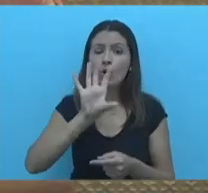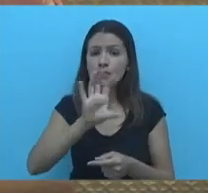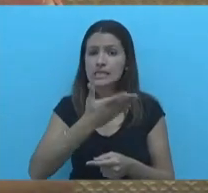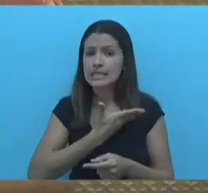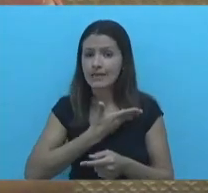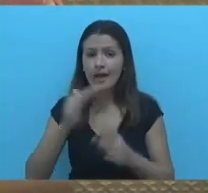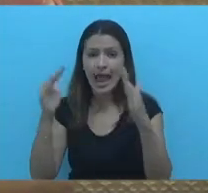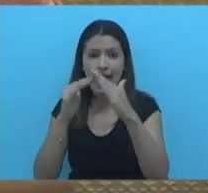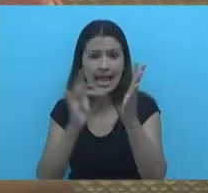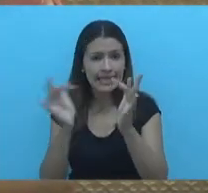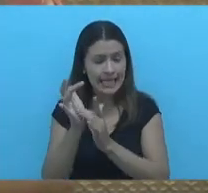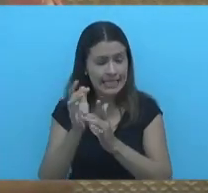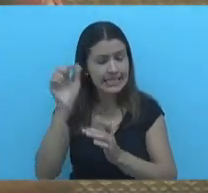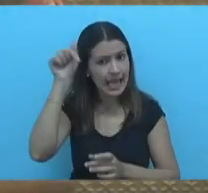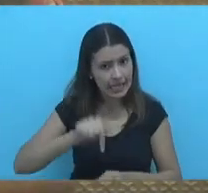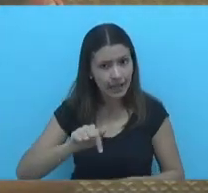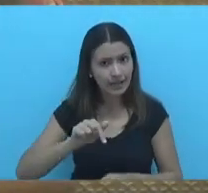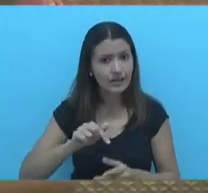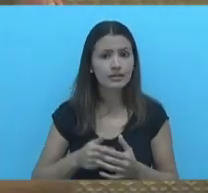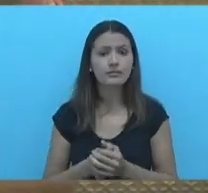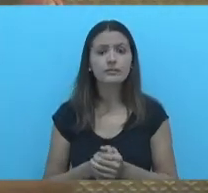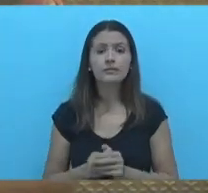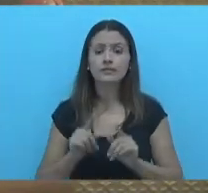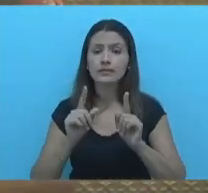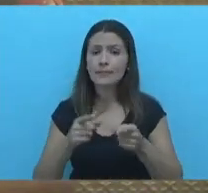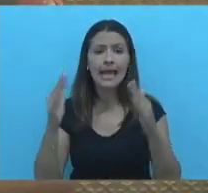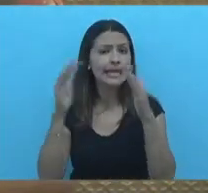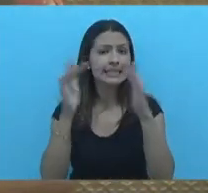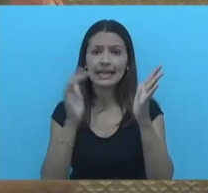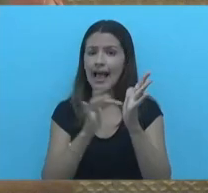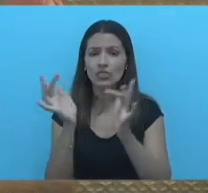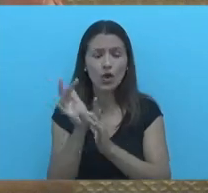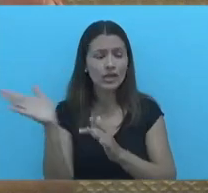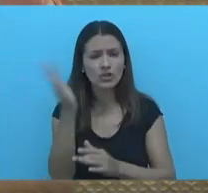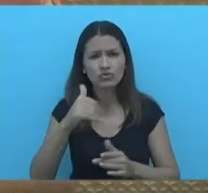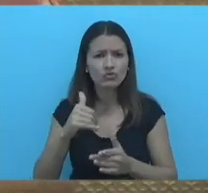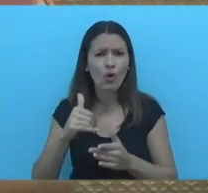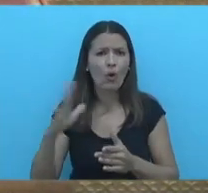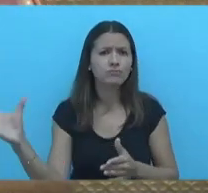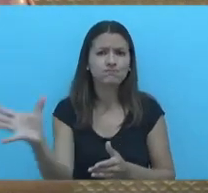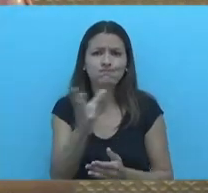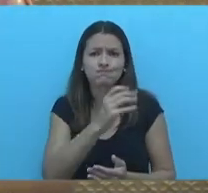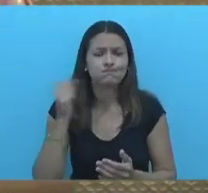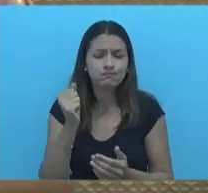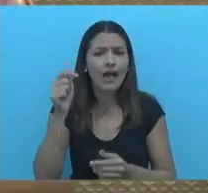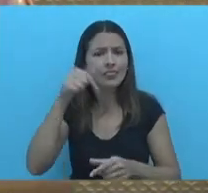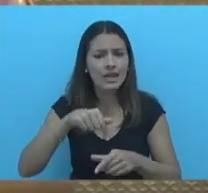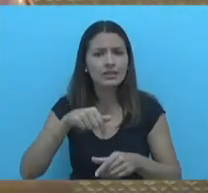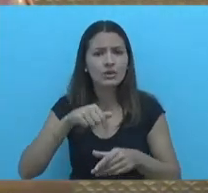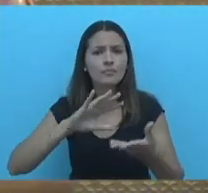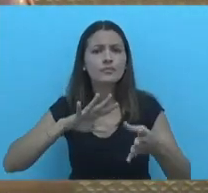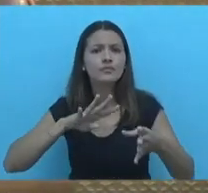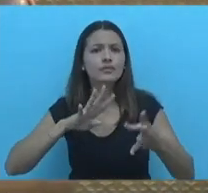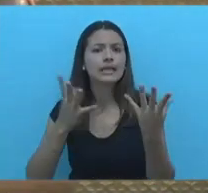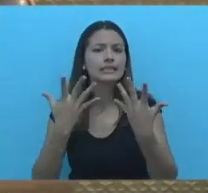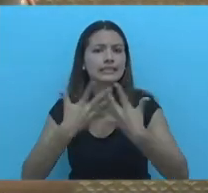y una hipocresía enorme en la historia política de la Iglesia como enorme factor de poder dentro del sistema capitalista.